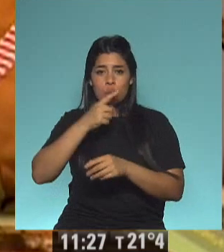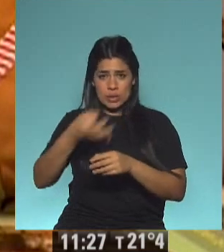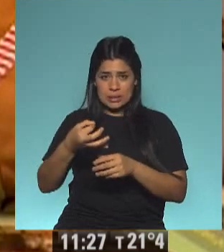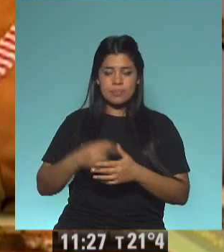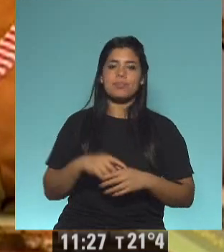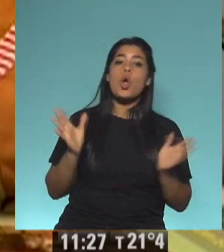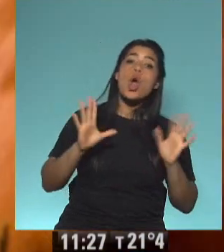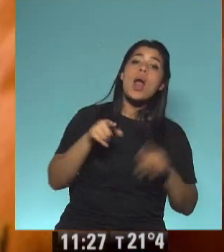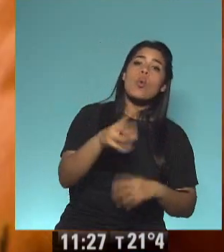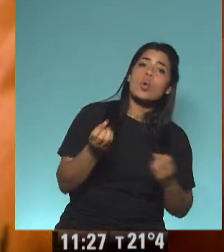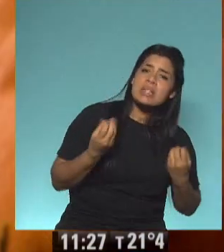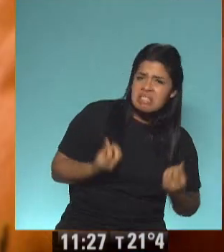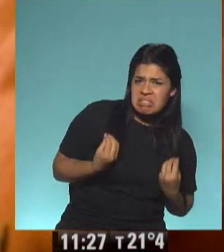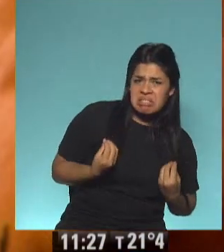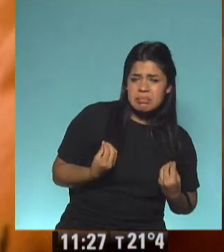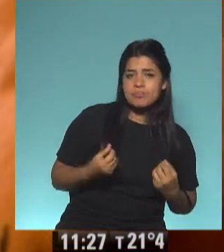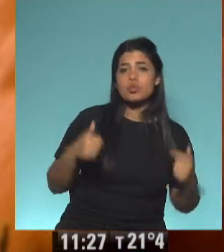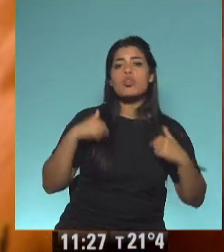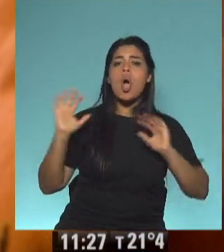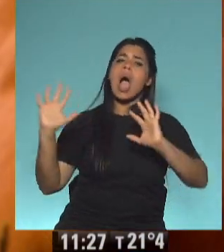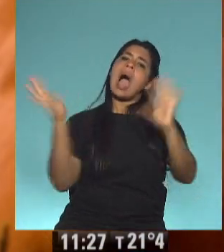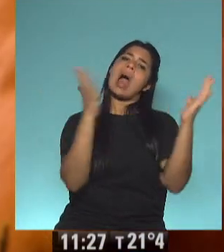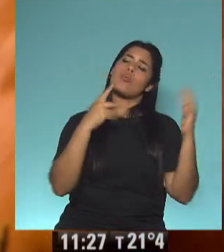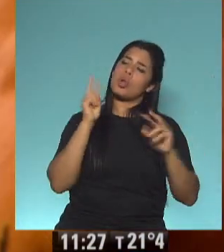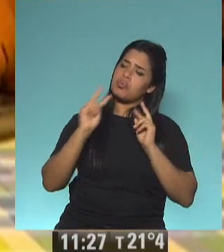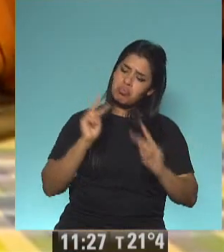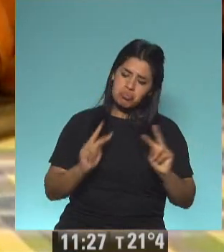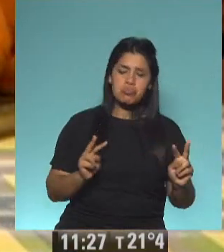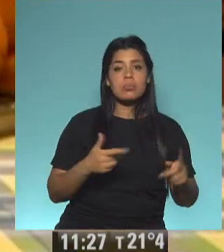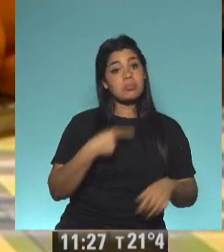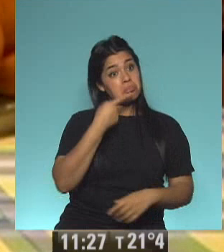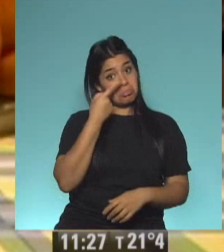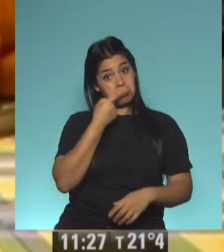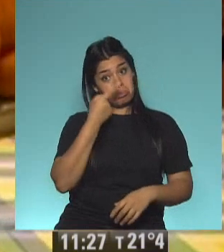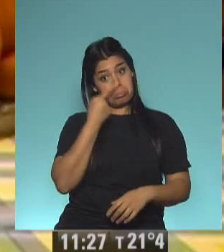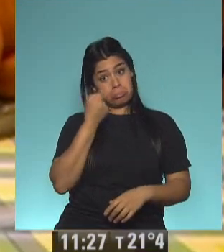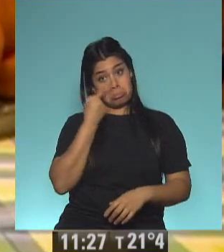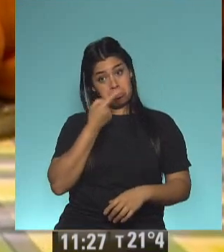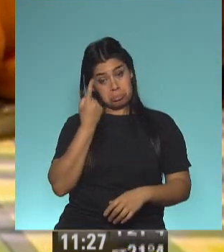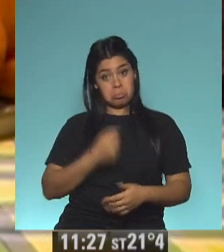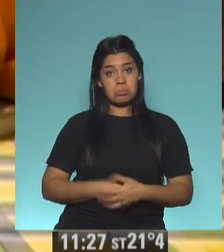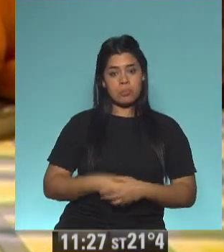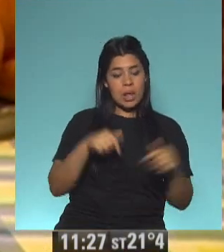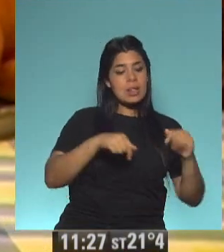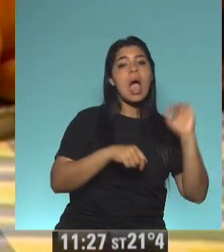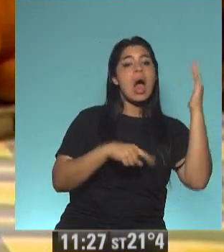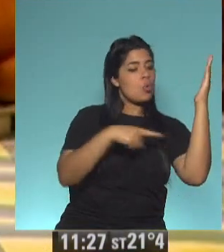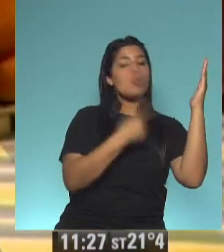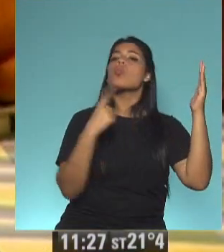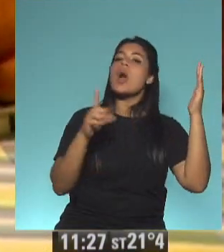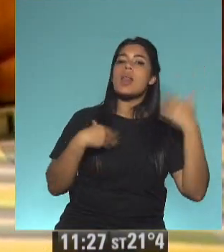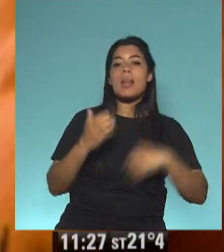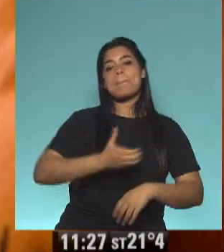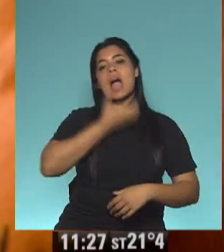Hola, Uli, ¿qué estás haciendo? Viendo árboles. Qué interesante. ¿Qué árbol es este? Es un